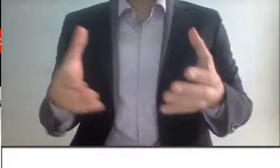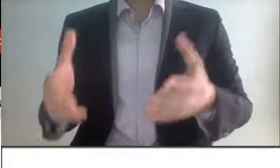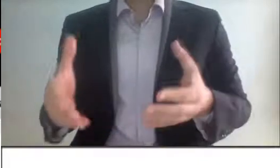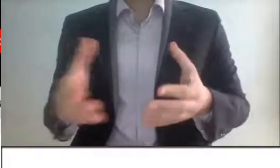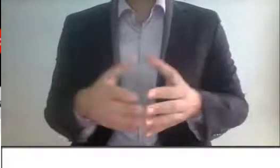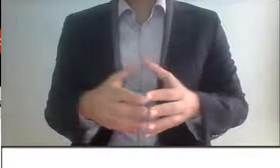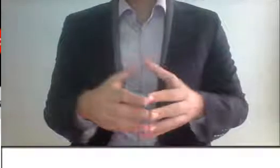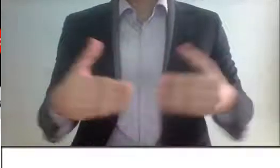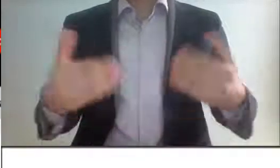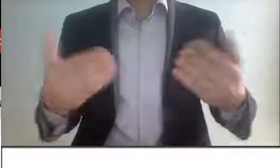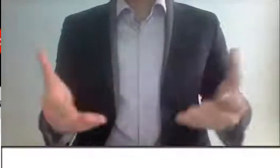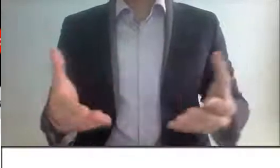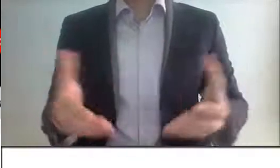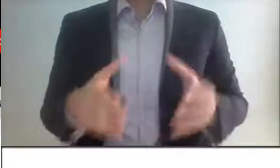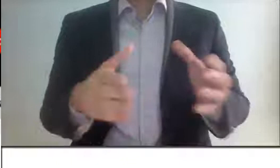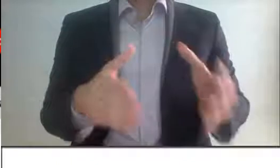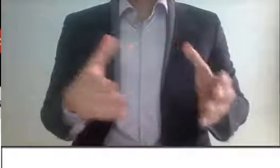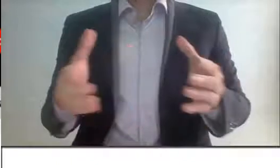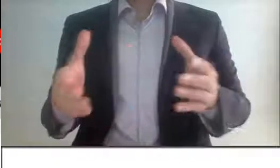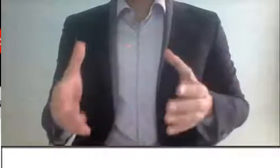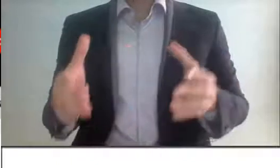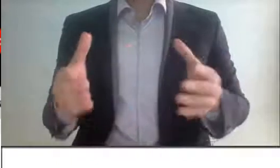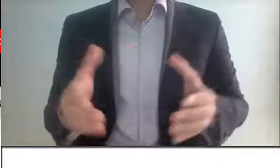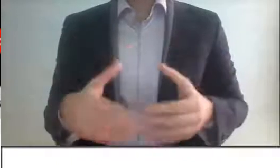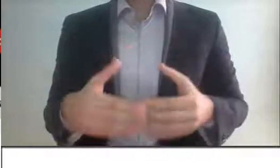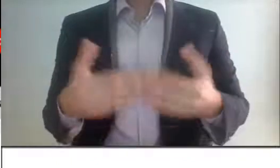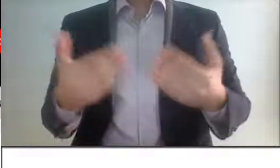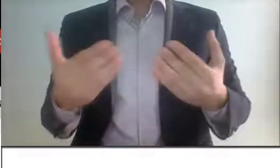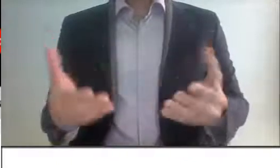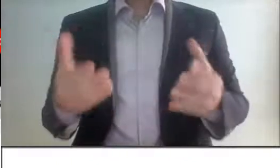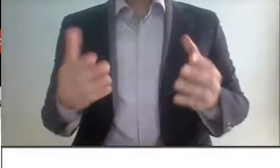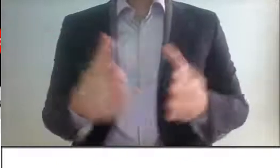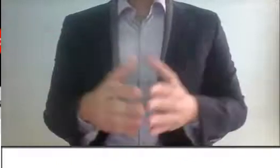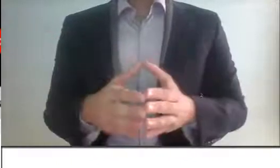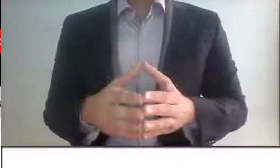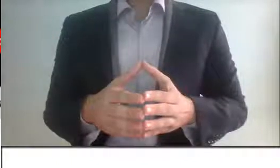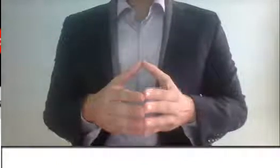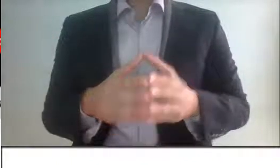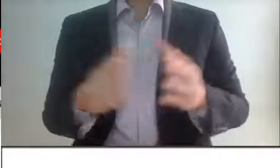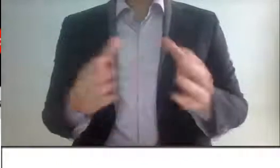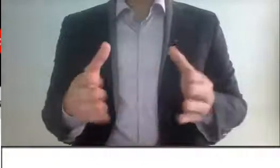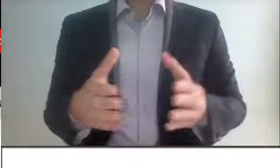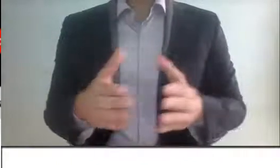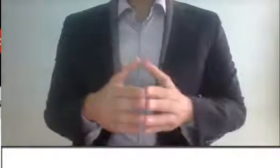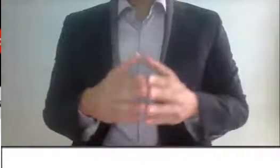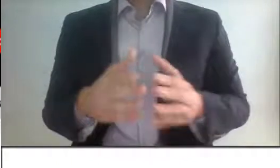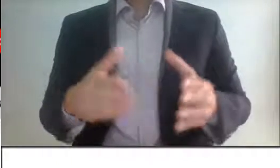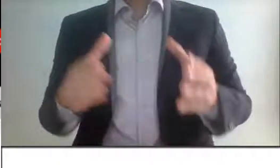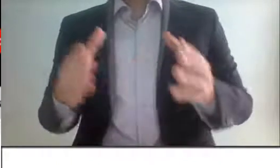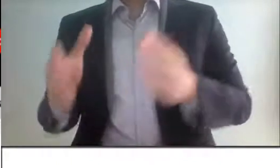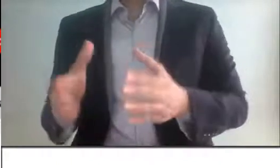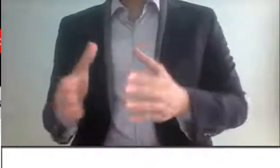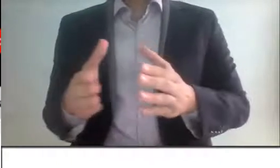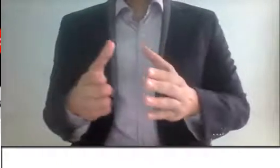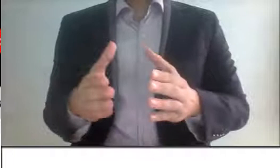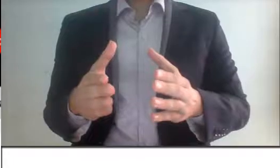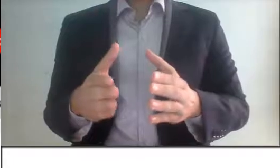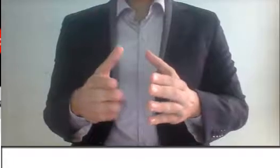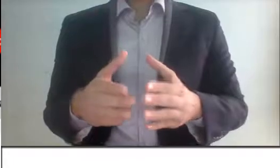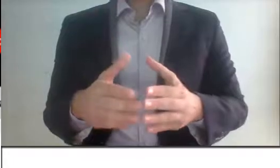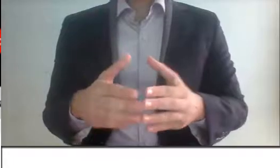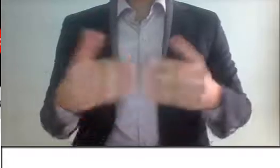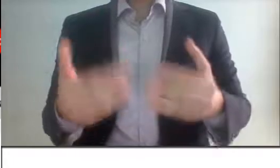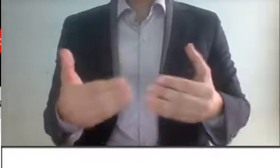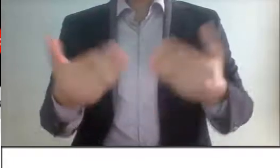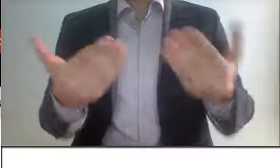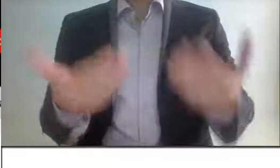bueno, en el caso de suministro está subsidiado un 30%, al igual que por sí mismo el etano también está subsidiado al